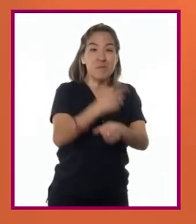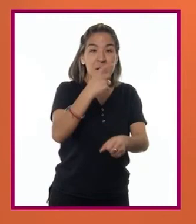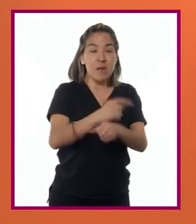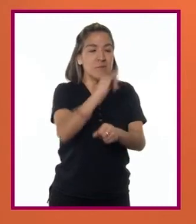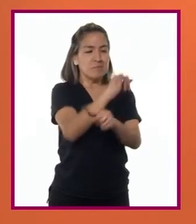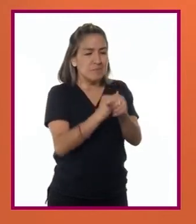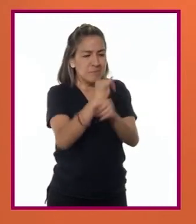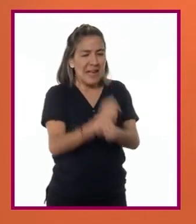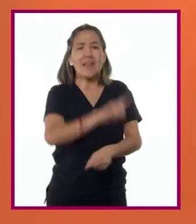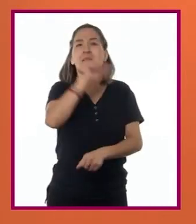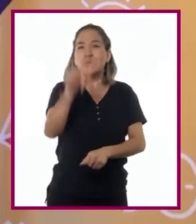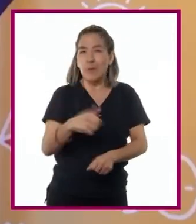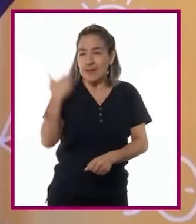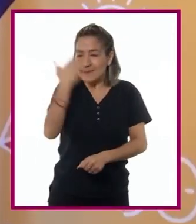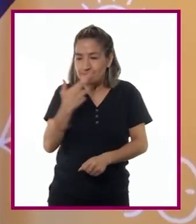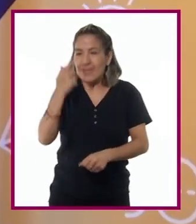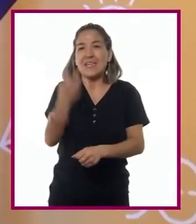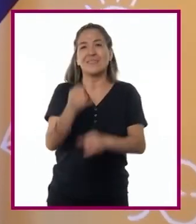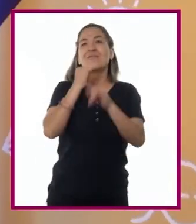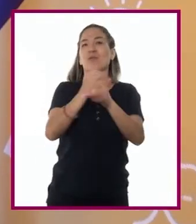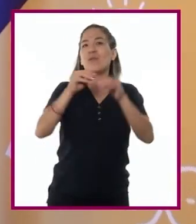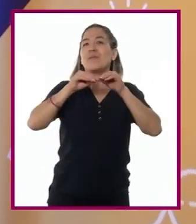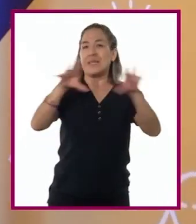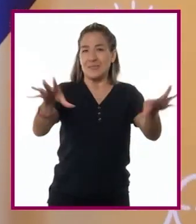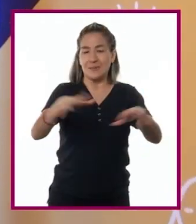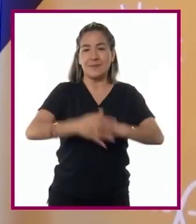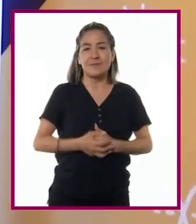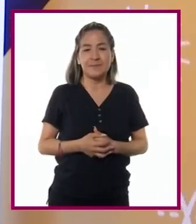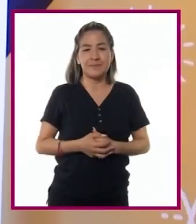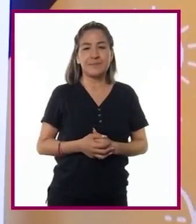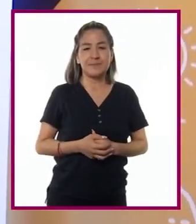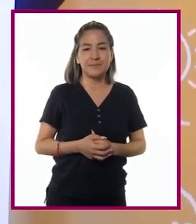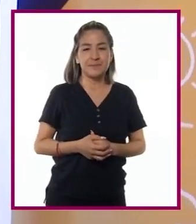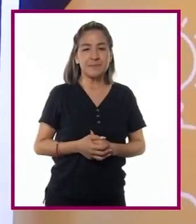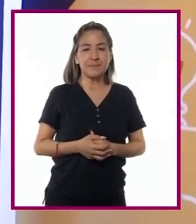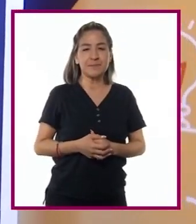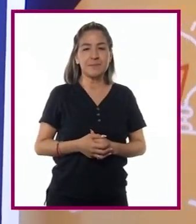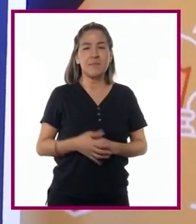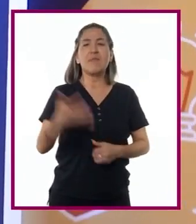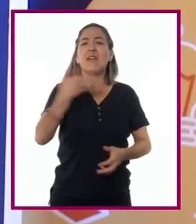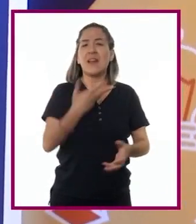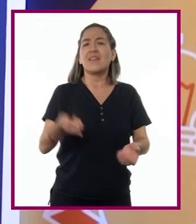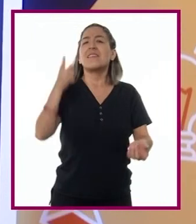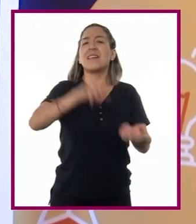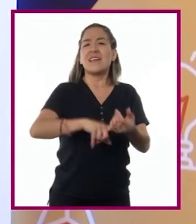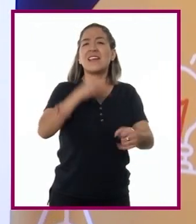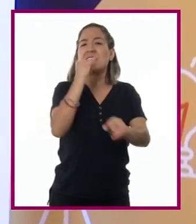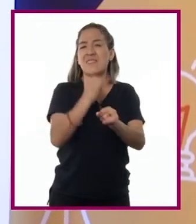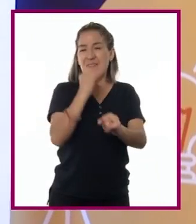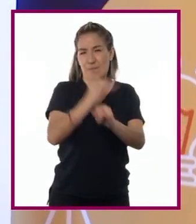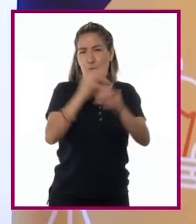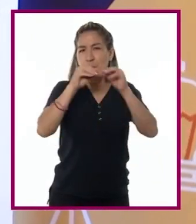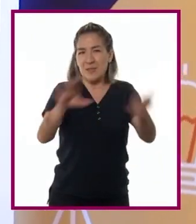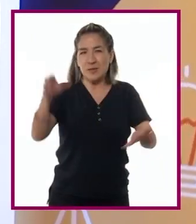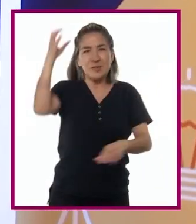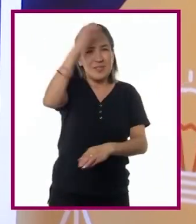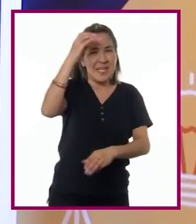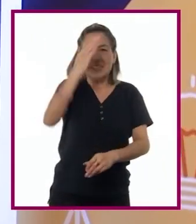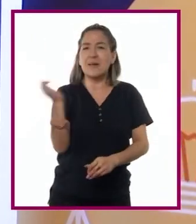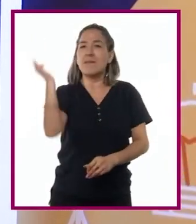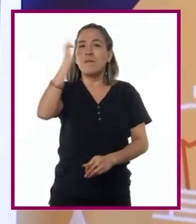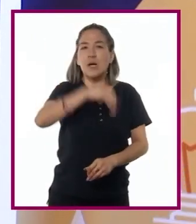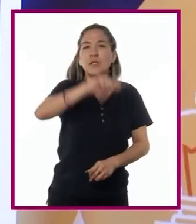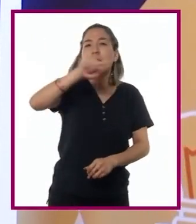en diferentes medios. Hay pseudociencias que plantean una serie de creencias que deben